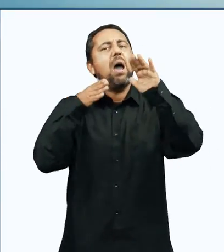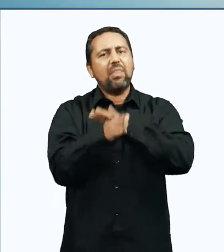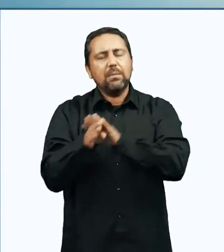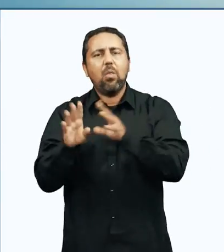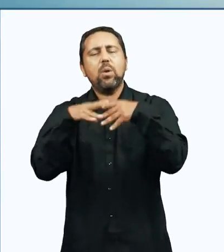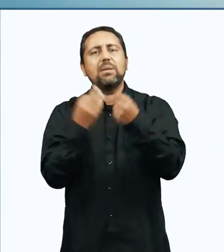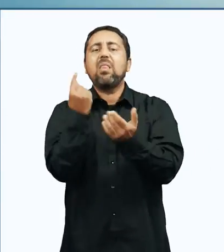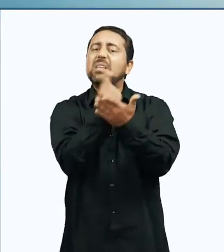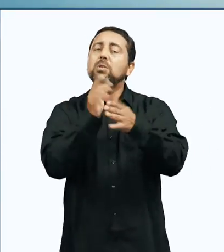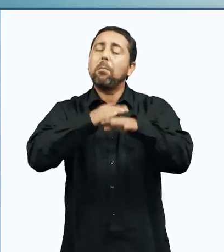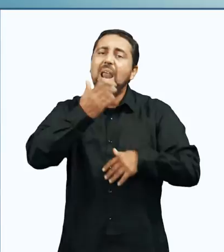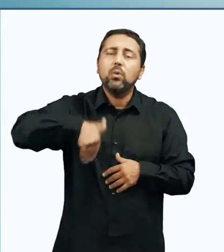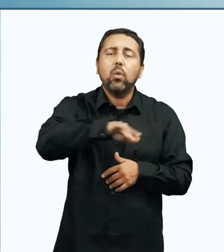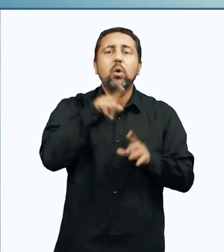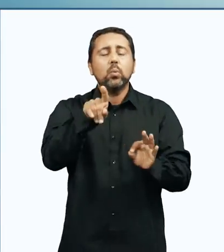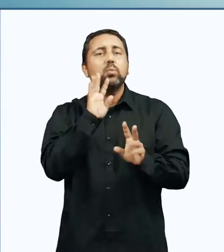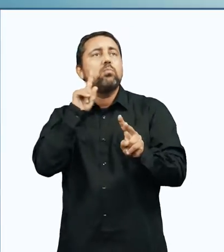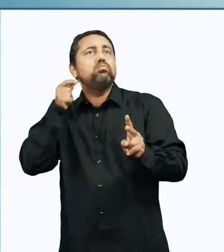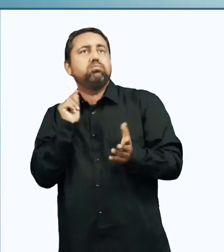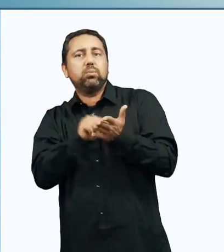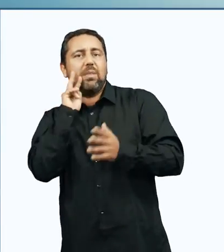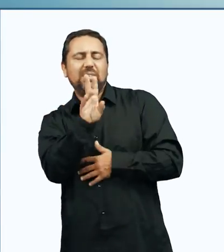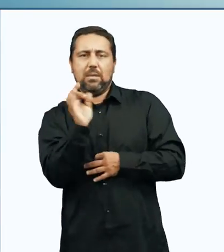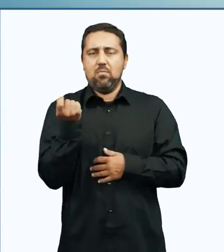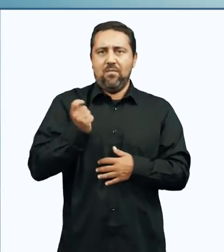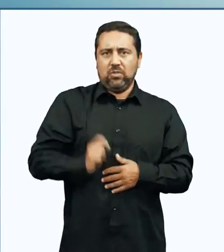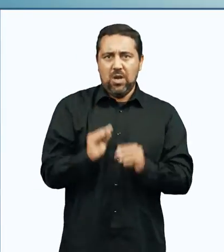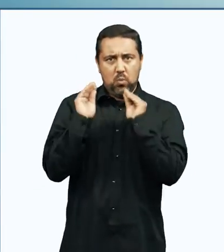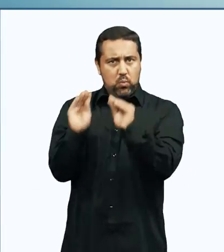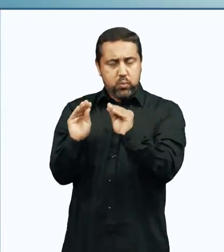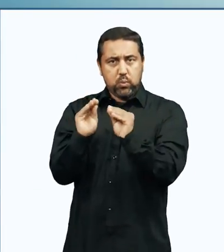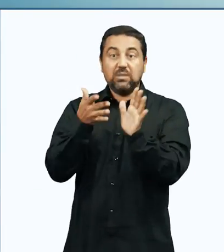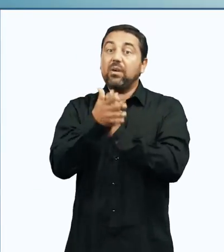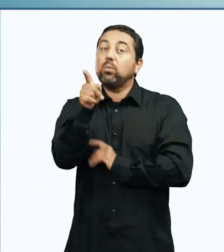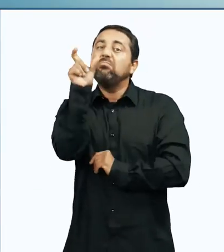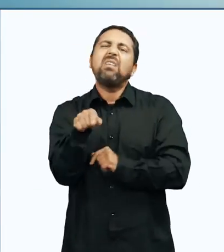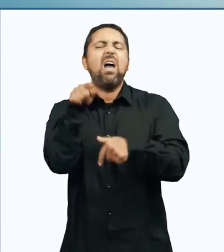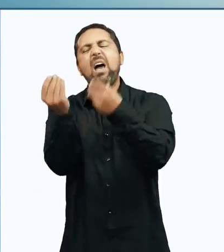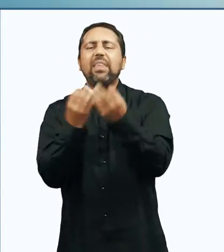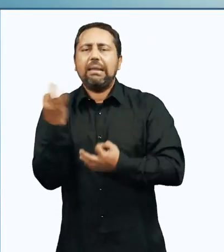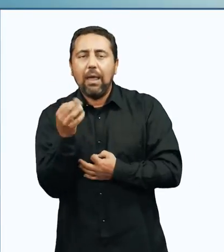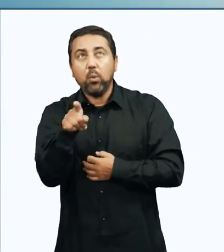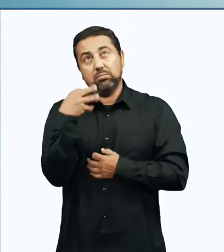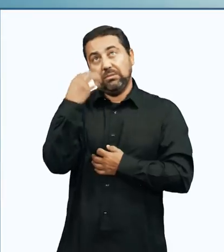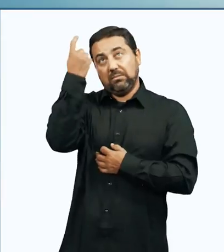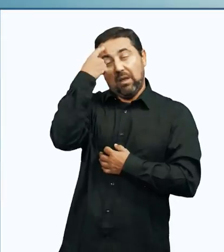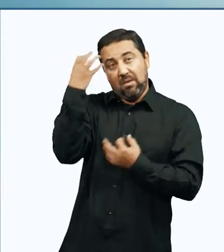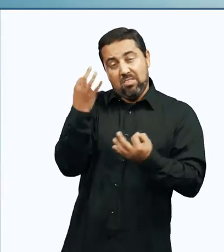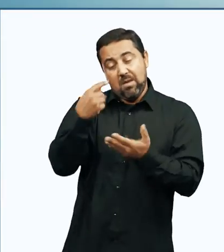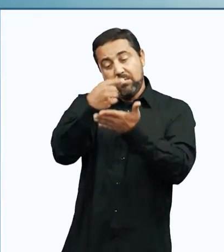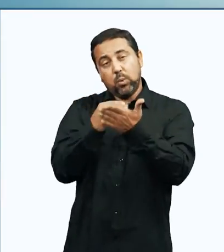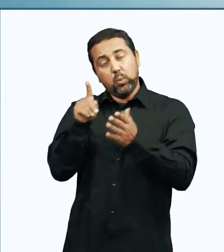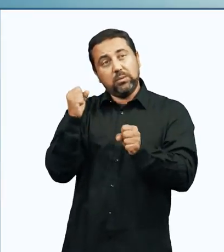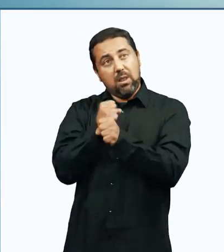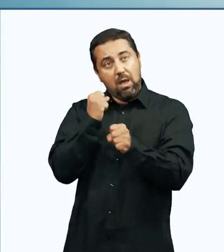universal y el diseño para todos desde tu perspectiva profesional es decir que tendrás que hacer y que tendrás que tener